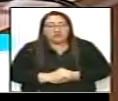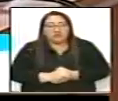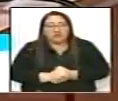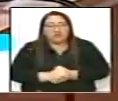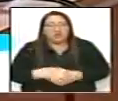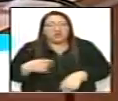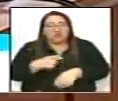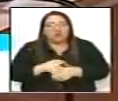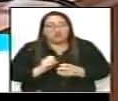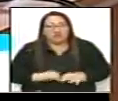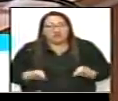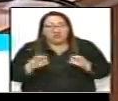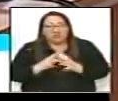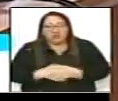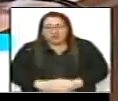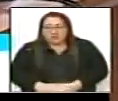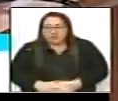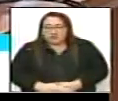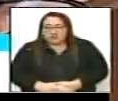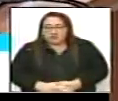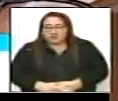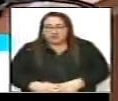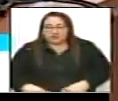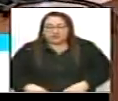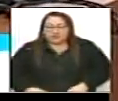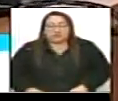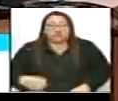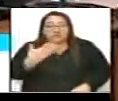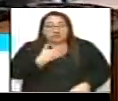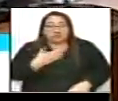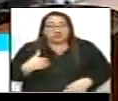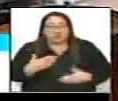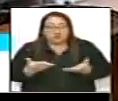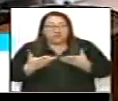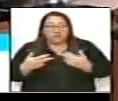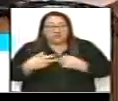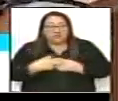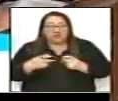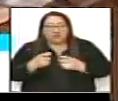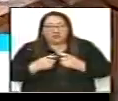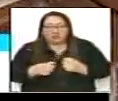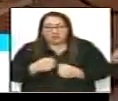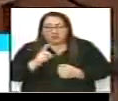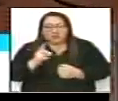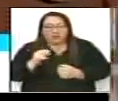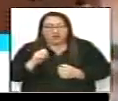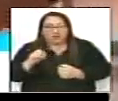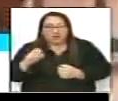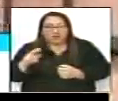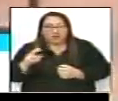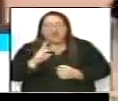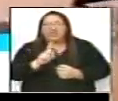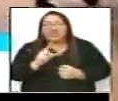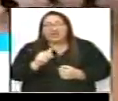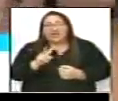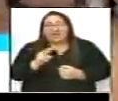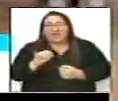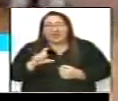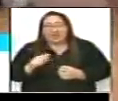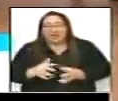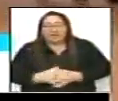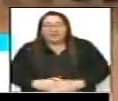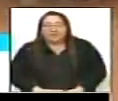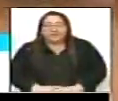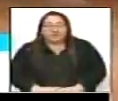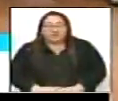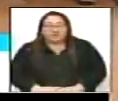momento más oportuno. Le agradezco mucho, Presidenta. Si usted lo permite, me ha pedido una interrupción el congresista Dávila. Congresista Dávila, tiene uso de la palabra.